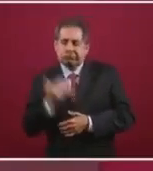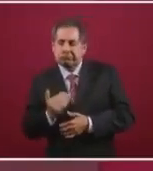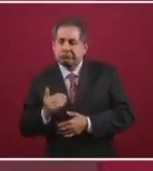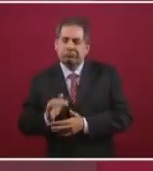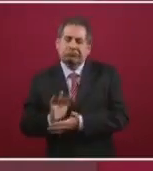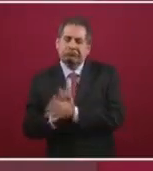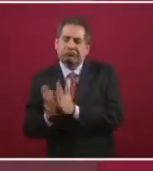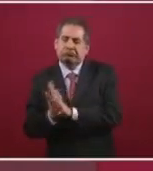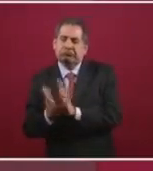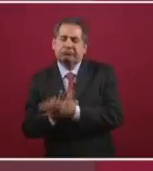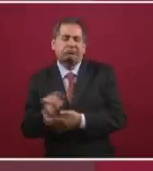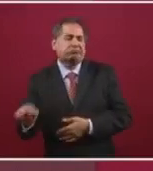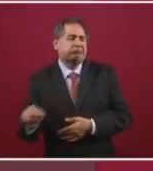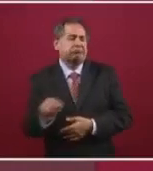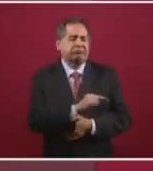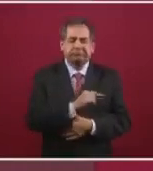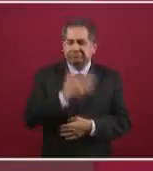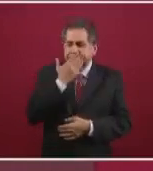cohecho.